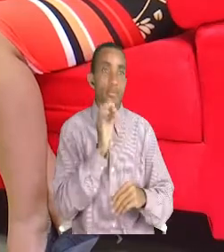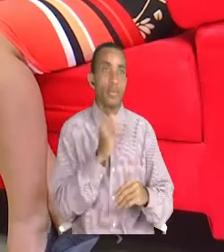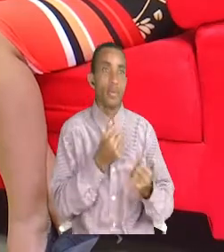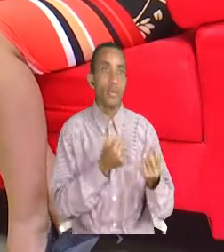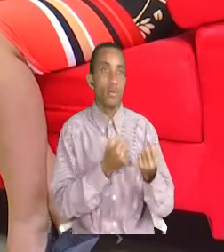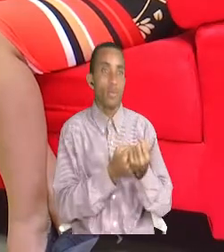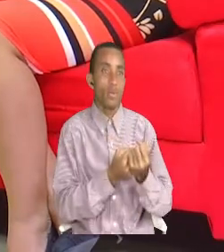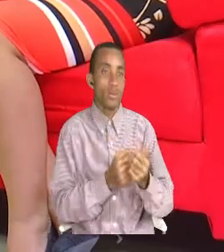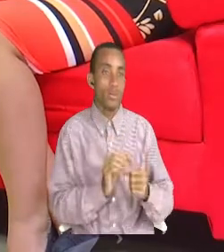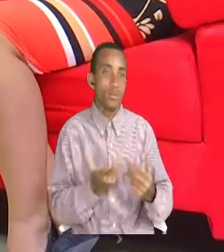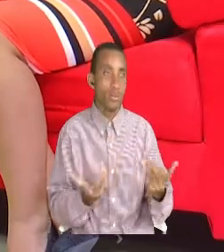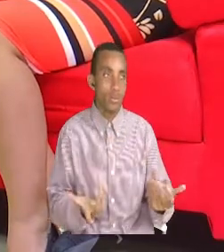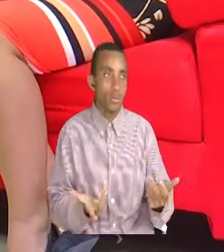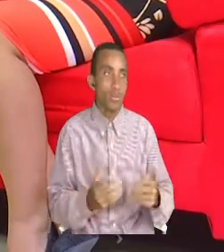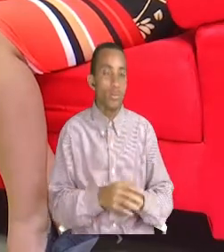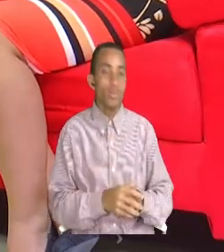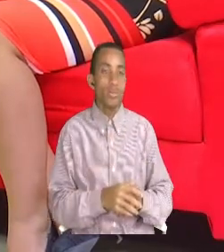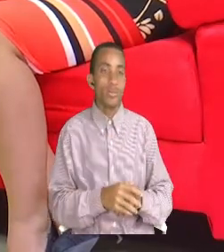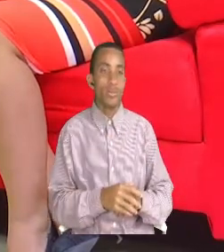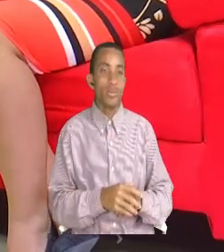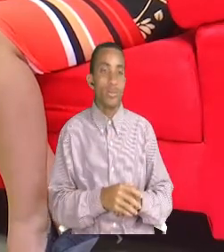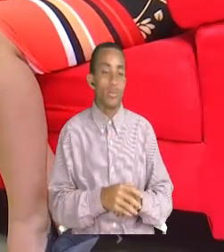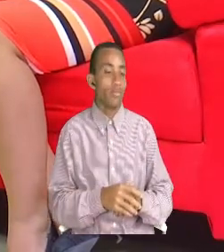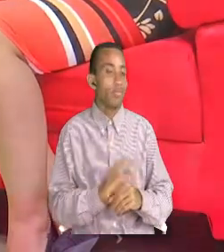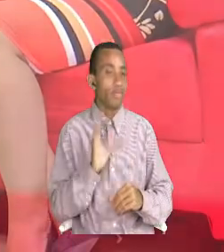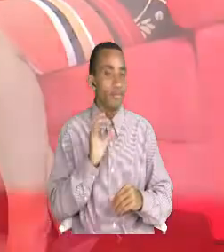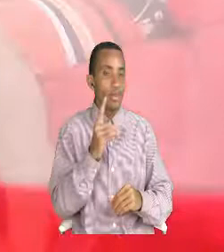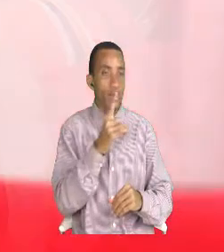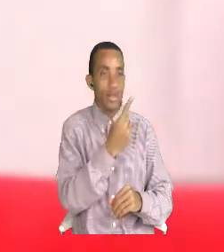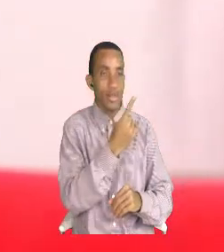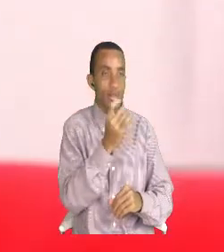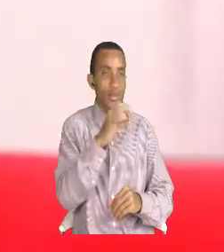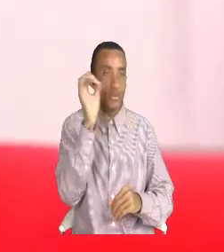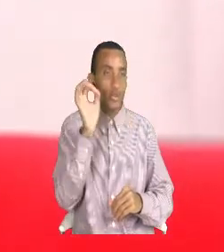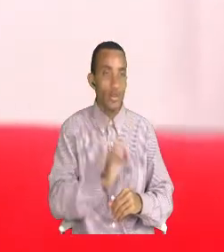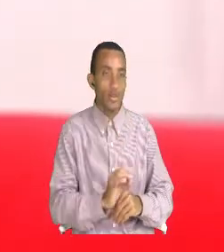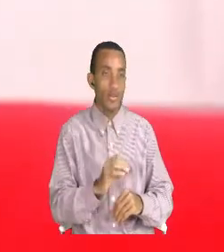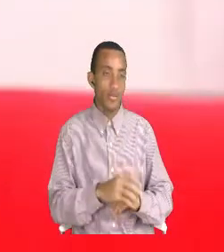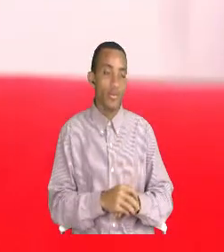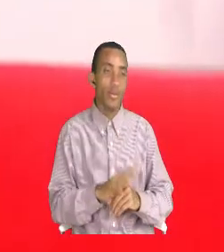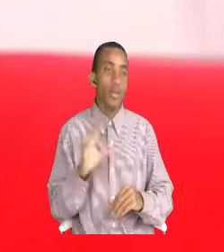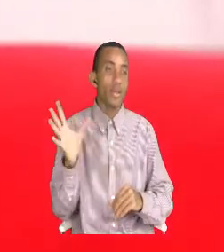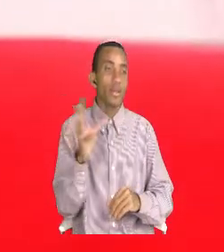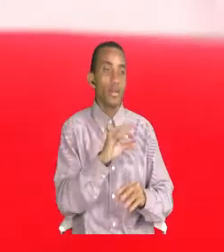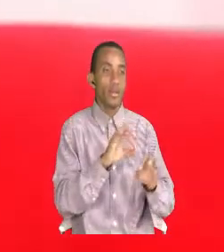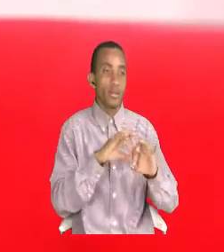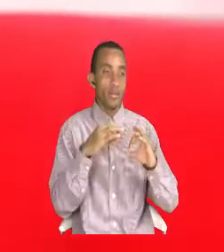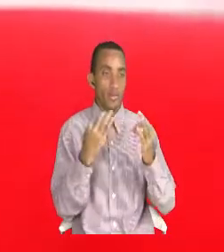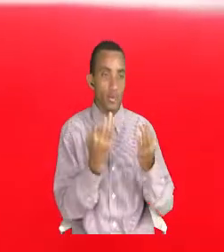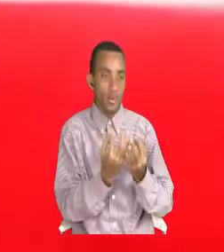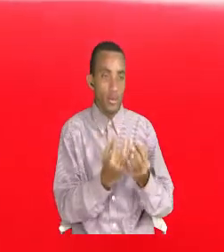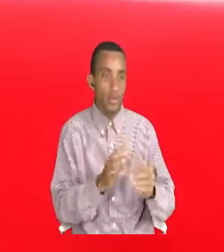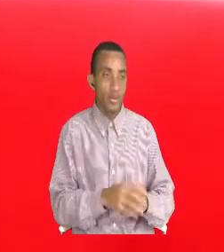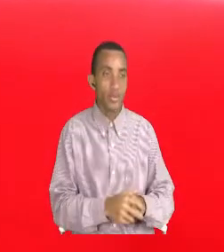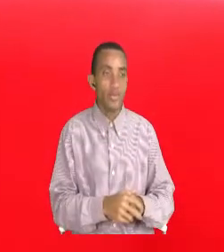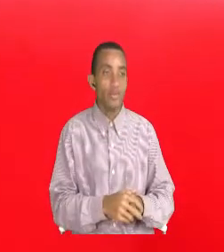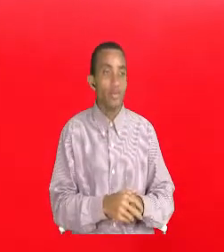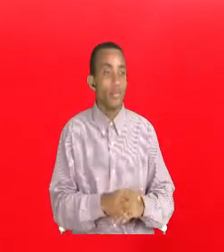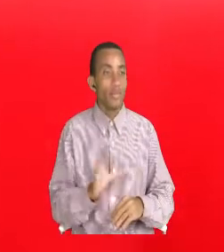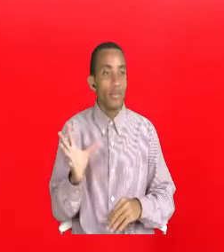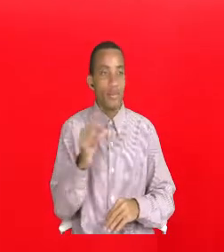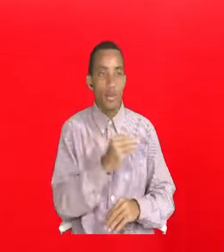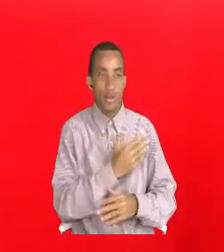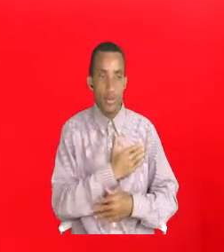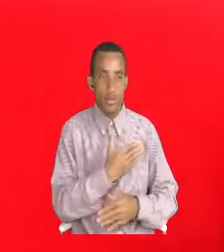apoyándonos, porque talento barranqueño, 100%, donde los consentimos a todos en general, a toda la familia, porque ese no es golema, consentir a todas las familias.